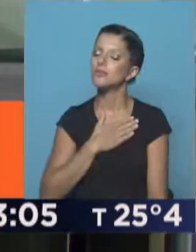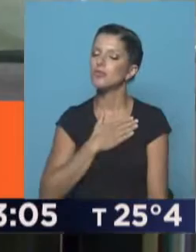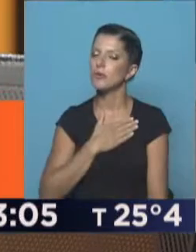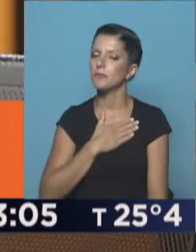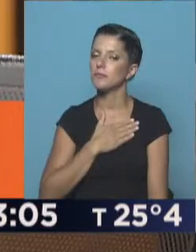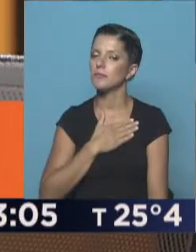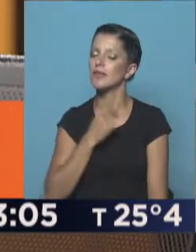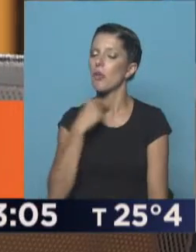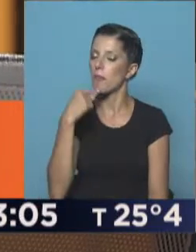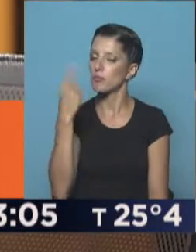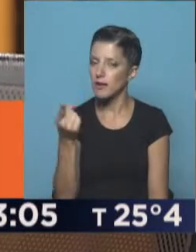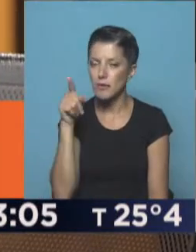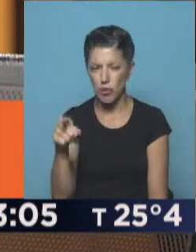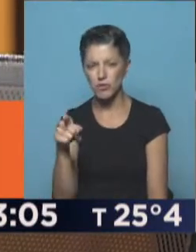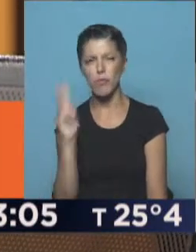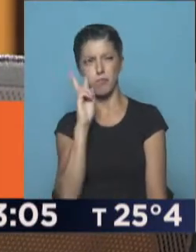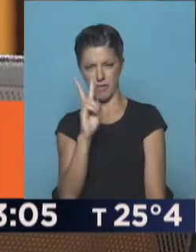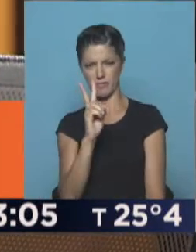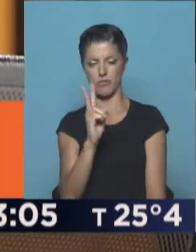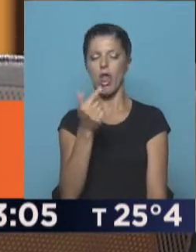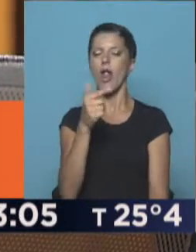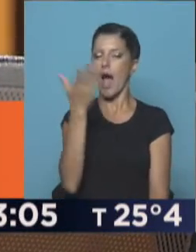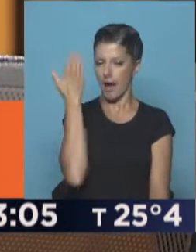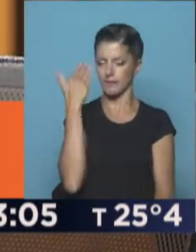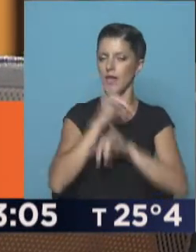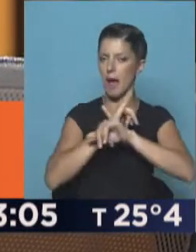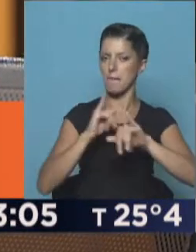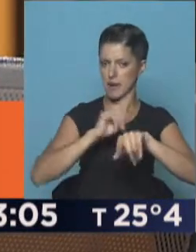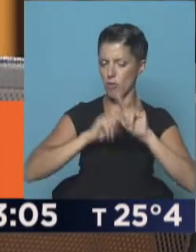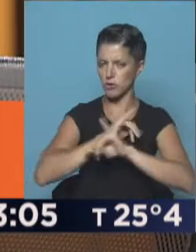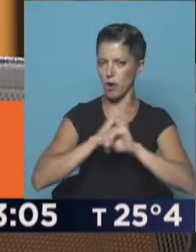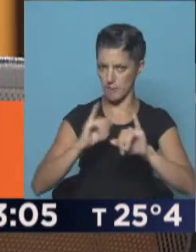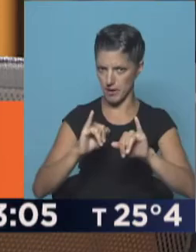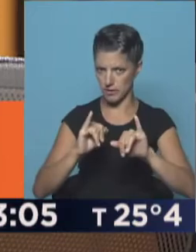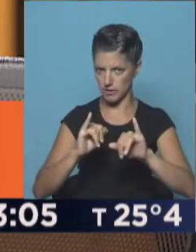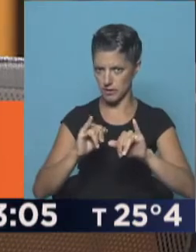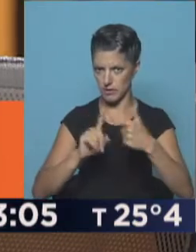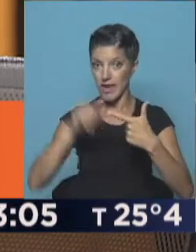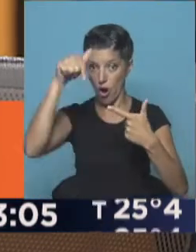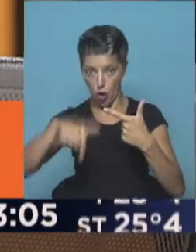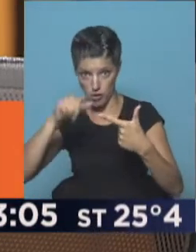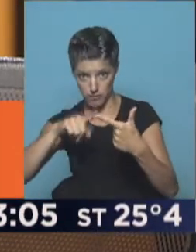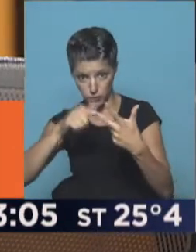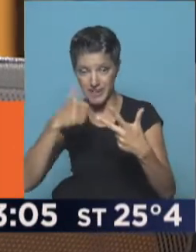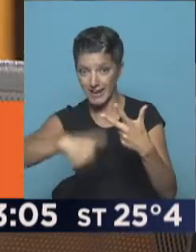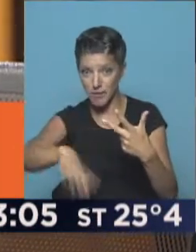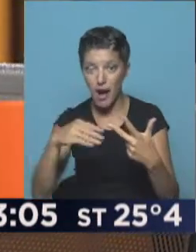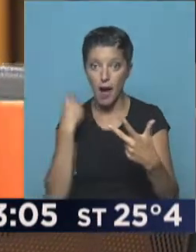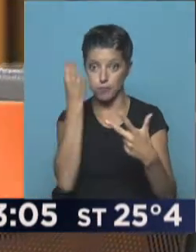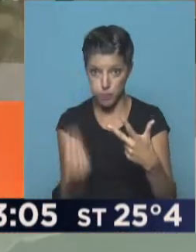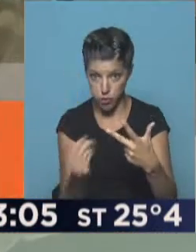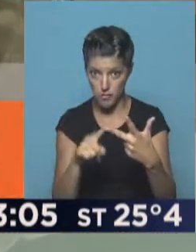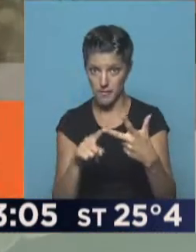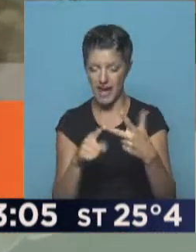detectando un cambio entre el Trump de la campaña, el Trump electo y el Trump que está a punto de asumir ya con un